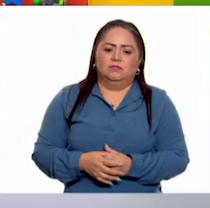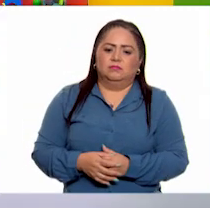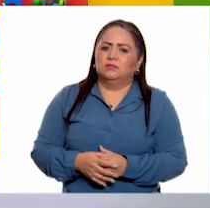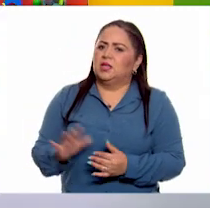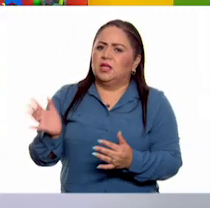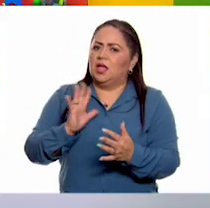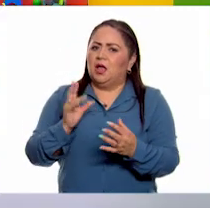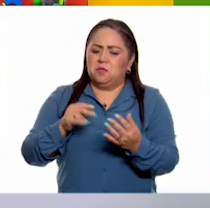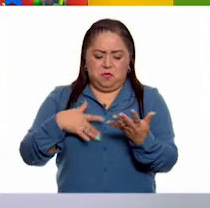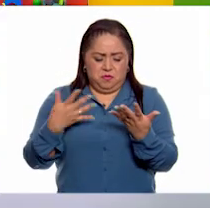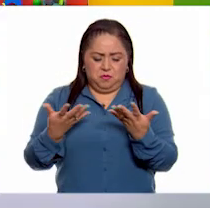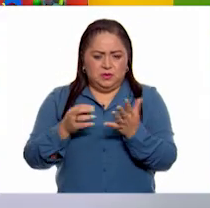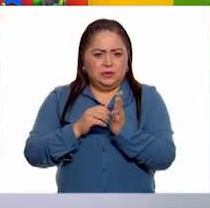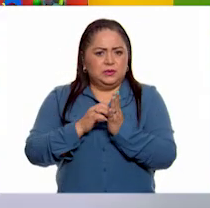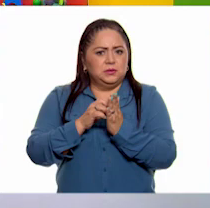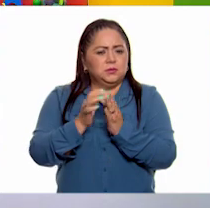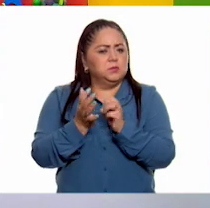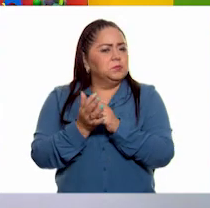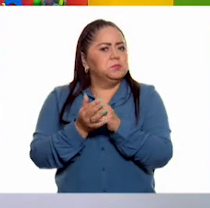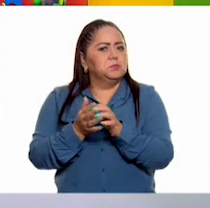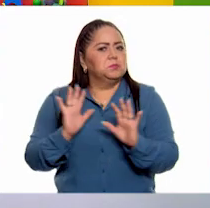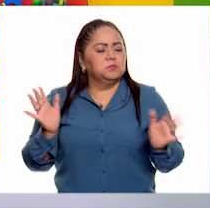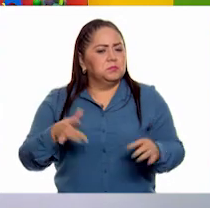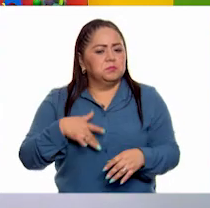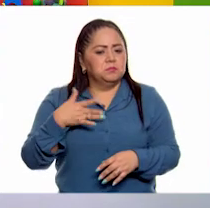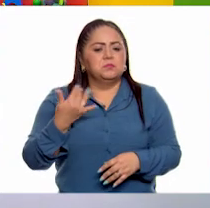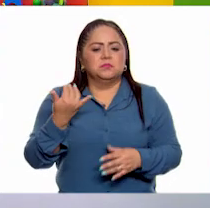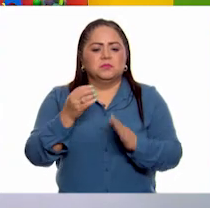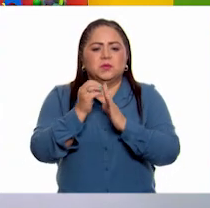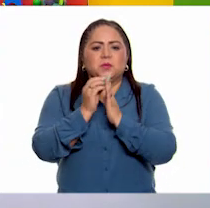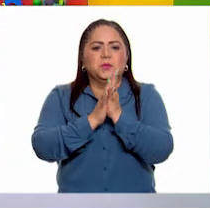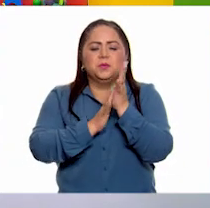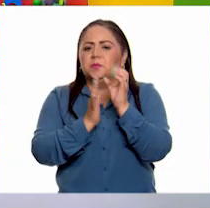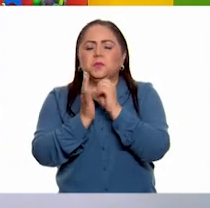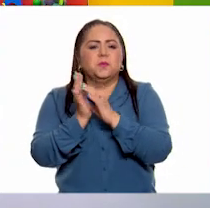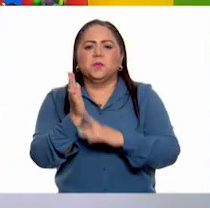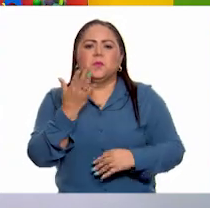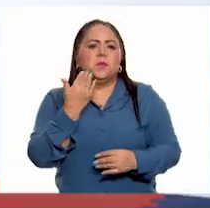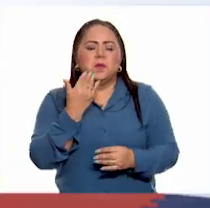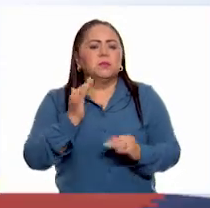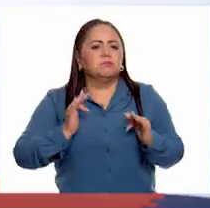Ya no siento el hormigueo en las manos y ya no estoy sudando.